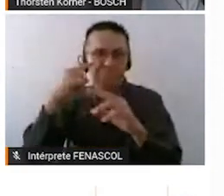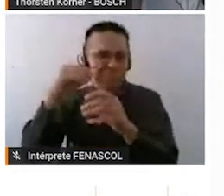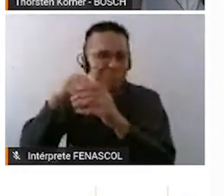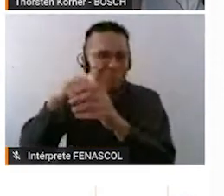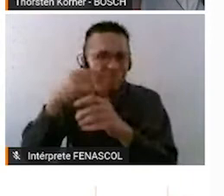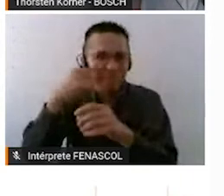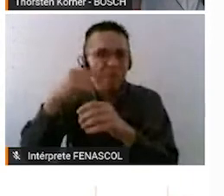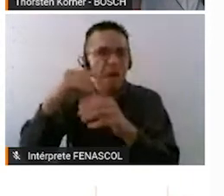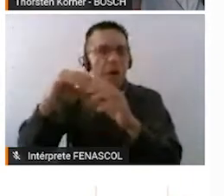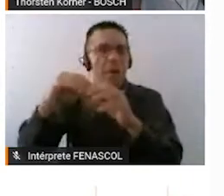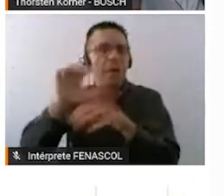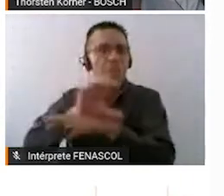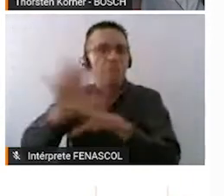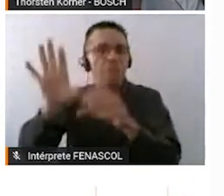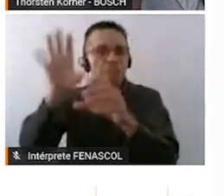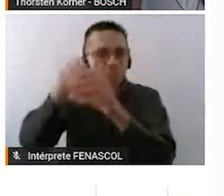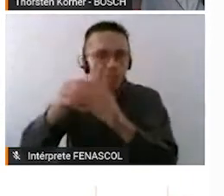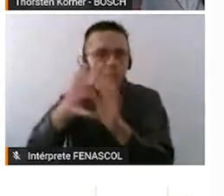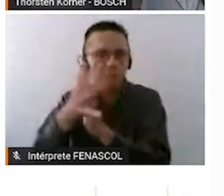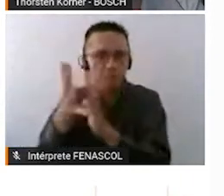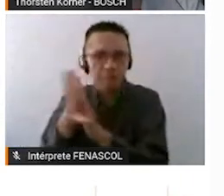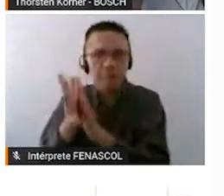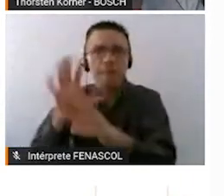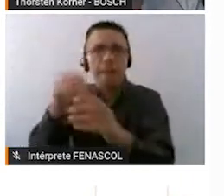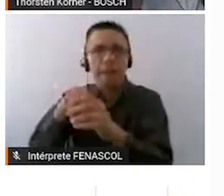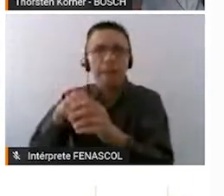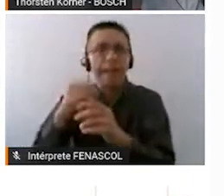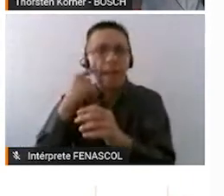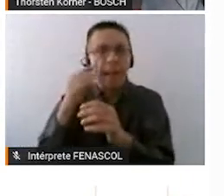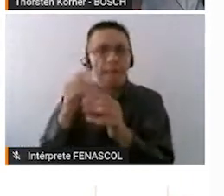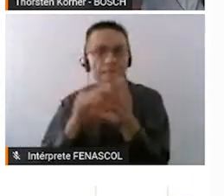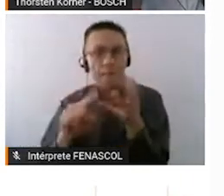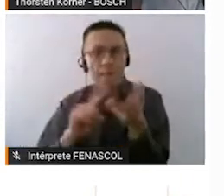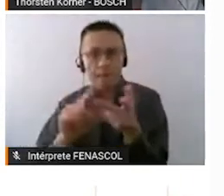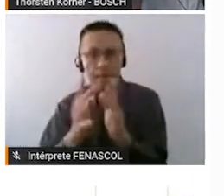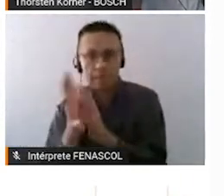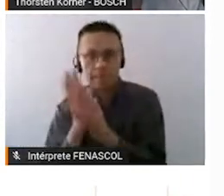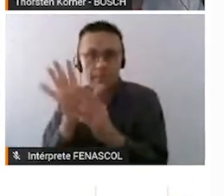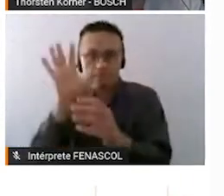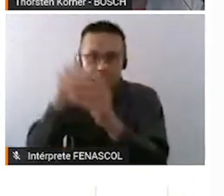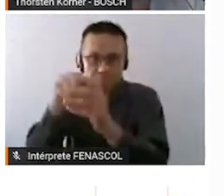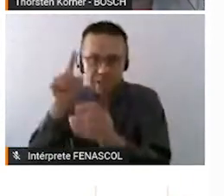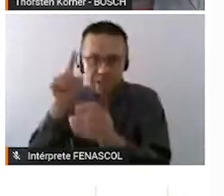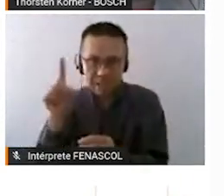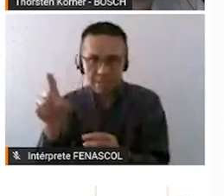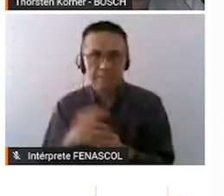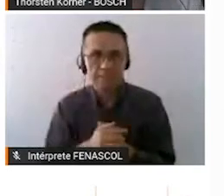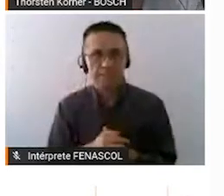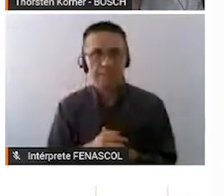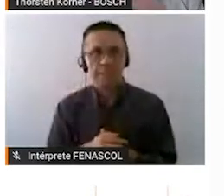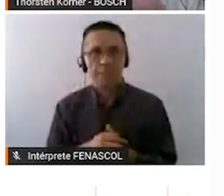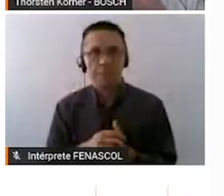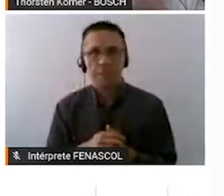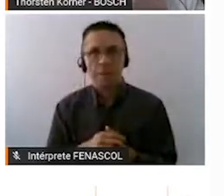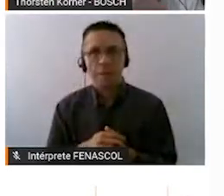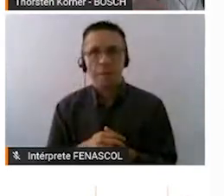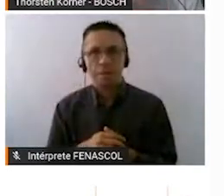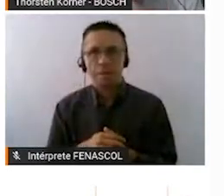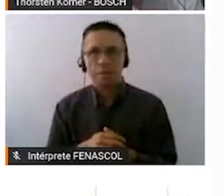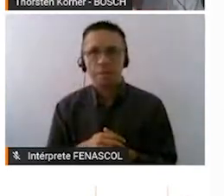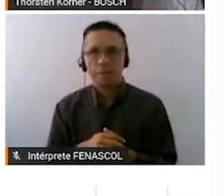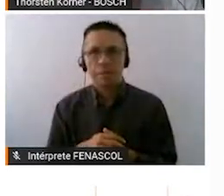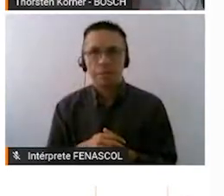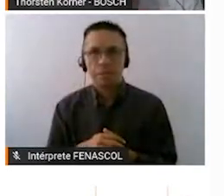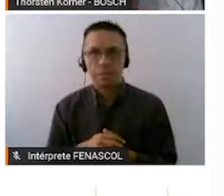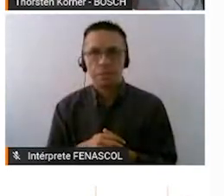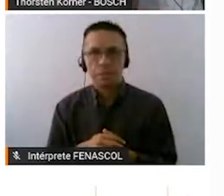en donde vamos a trabajar con nuestros datos electrónicos. En el caso que la máquina